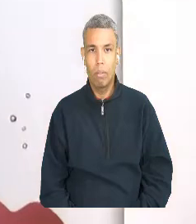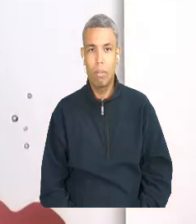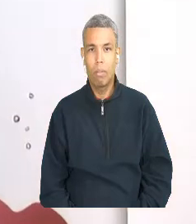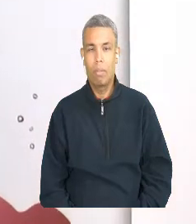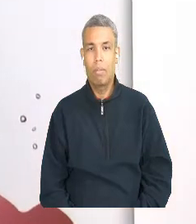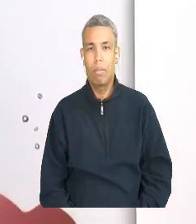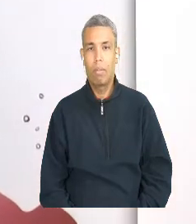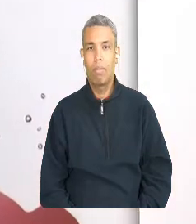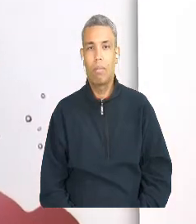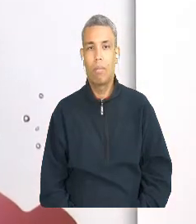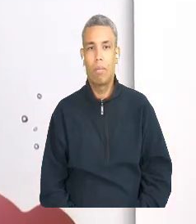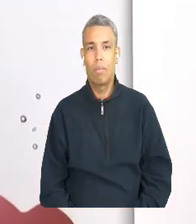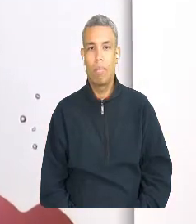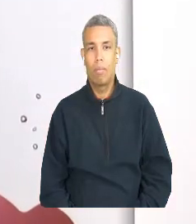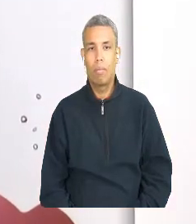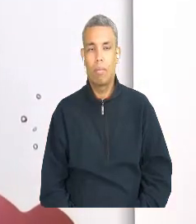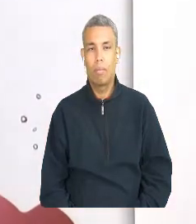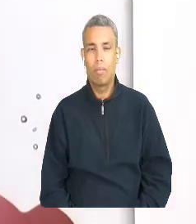la manzana.